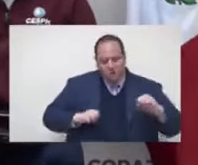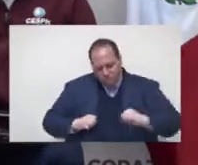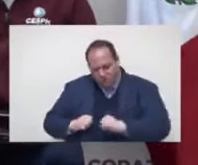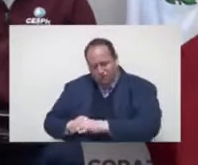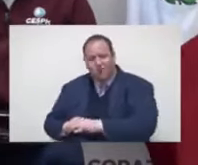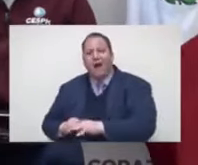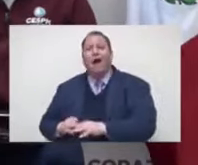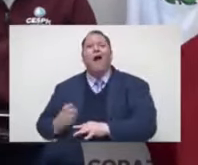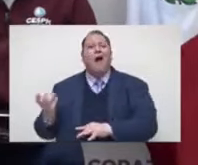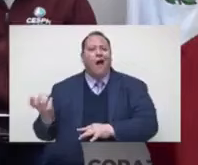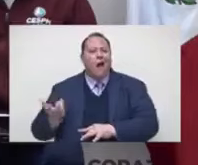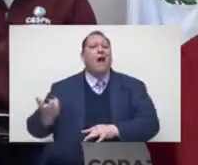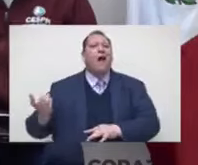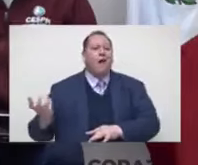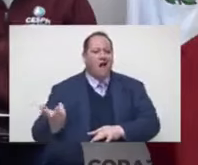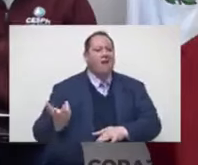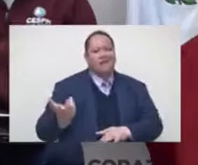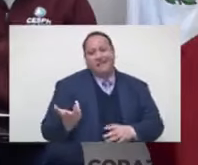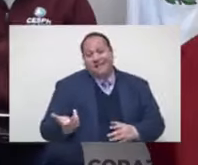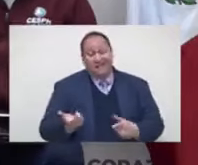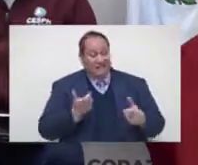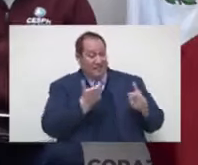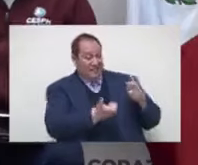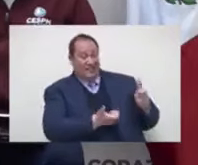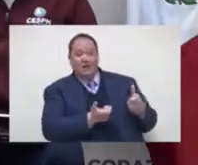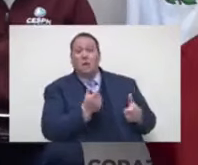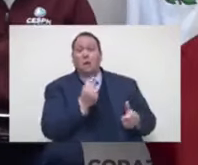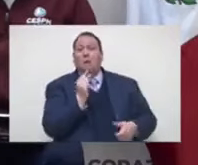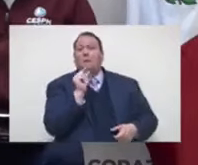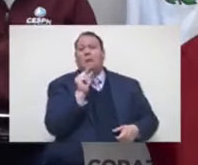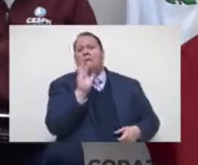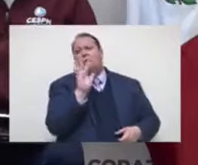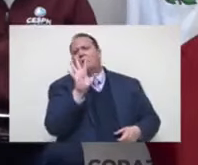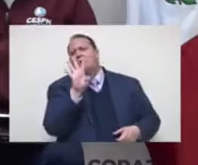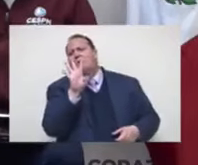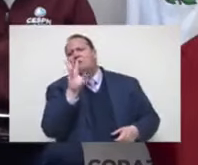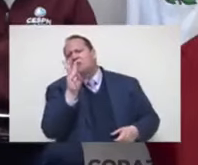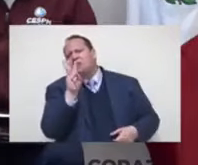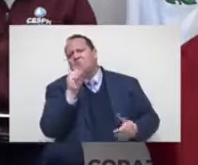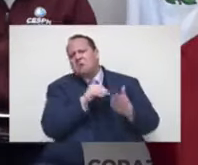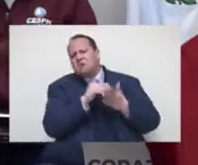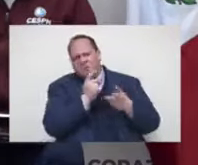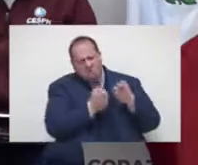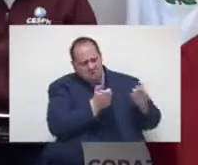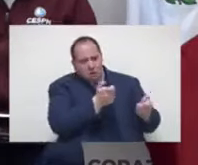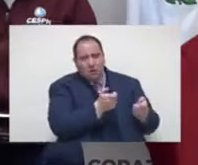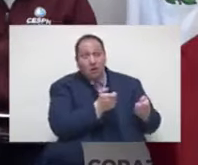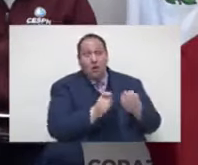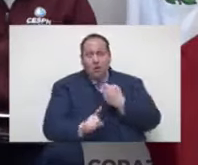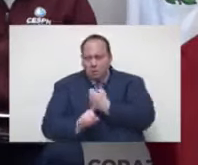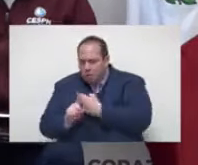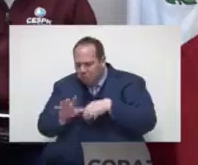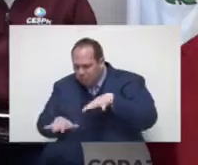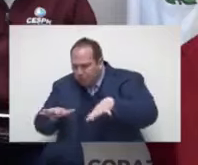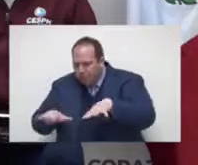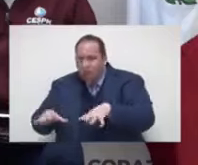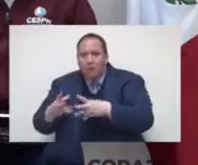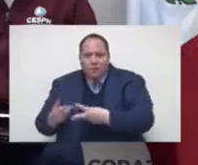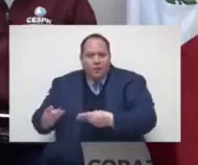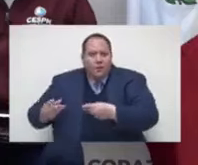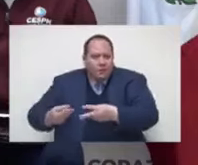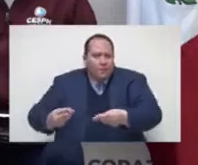tipo de cosas te van salvando, que a pesar que inversiones no sean tan grandes, con 5, 4, 3 millones de pesos, vas solucionando algunos charquitos por ahí